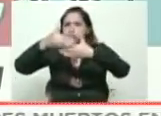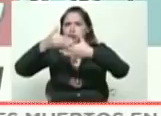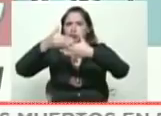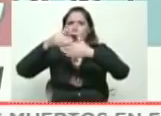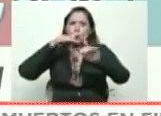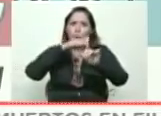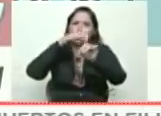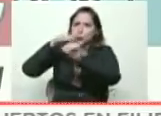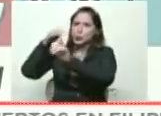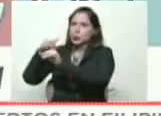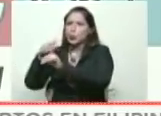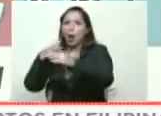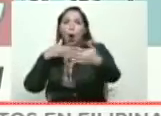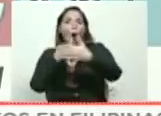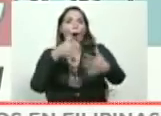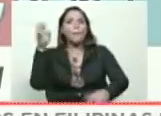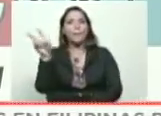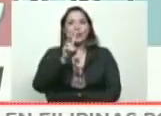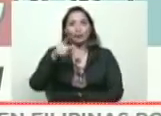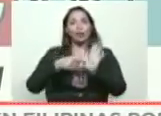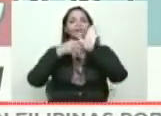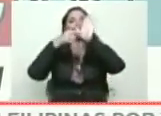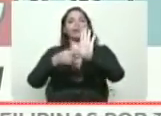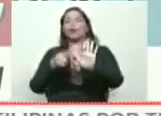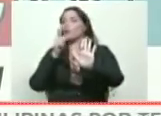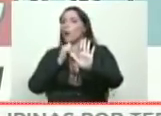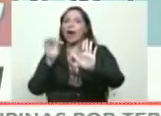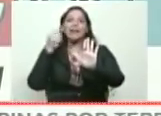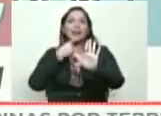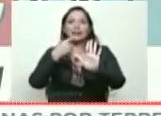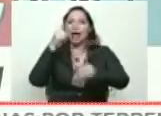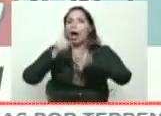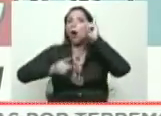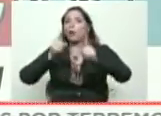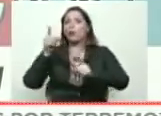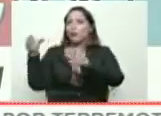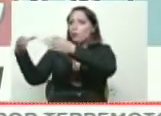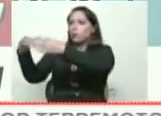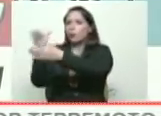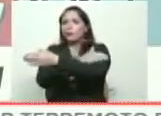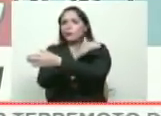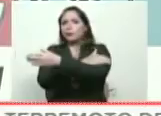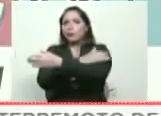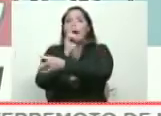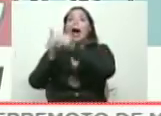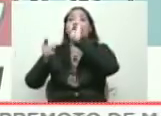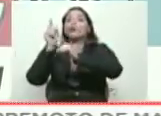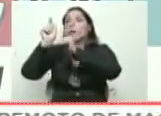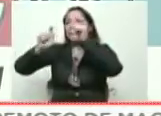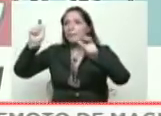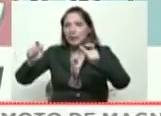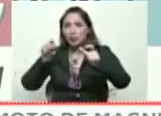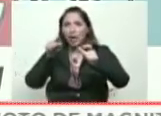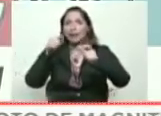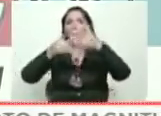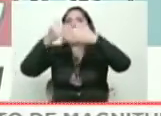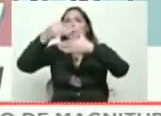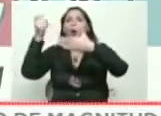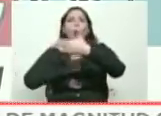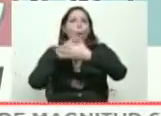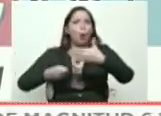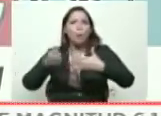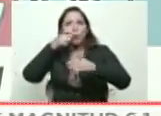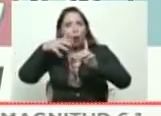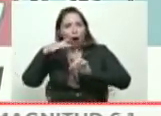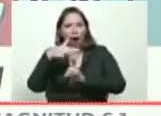Venezuela, creemos que queda demostrado que no era, como decían algunos dirigentes opositores, para algunos dirigentes. Es un bloqueo al pueblo, es